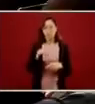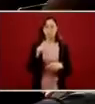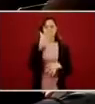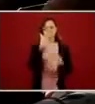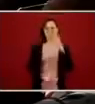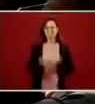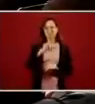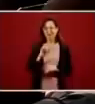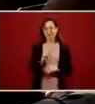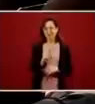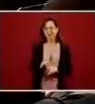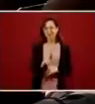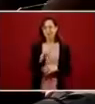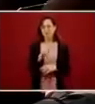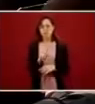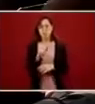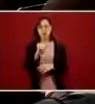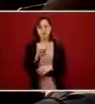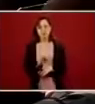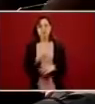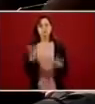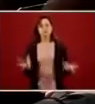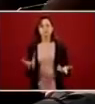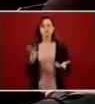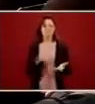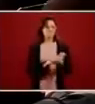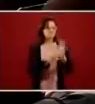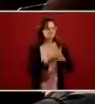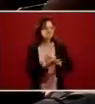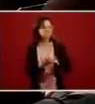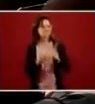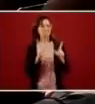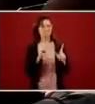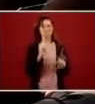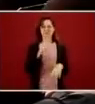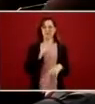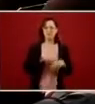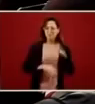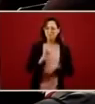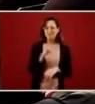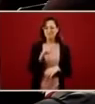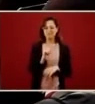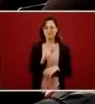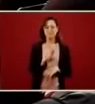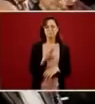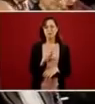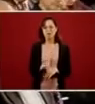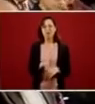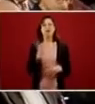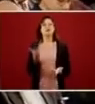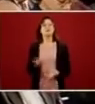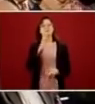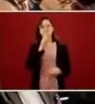Toda esta complejidad nos lleva también a empresas como Actinver, la cooperativa La Cruz Azul,